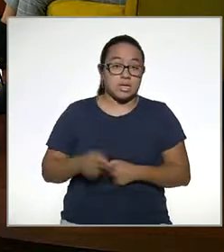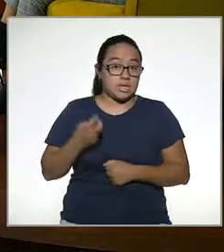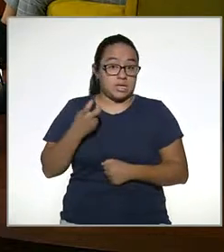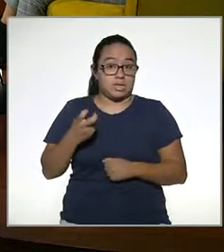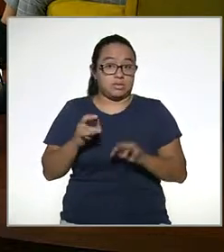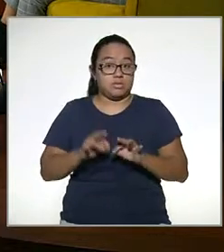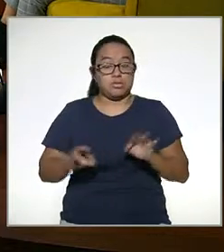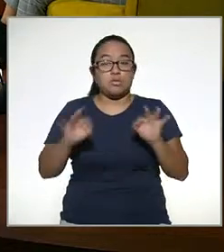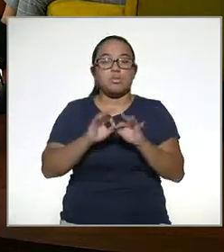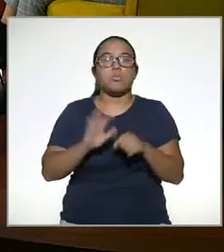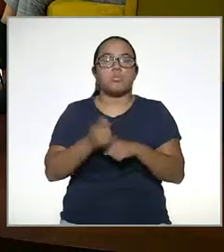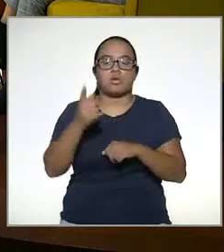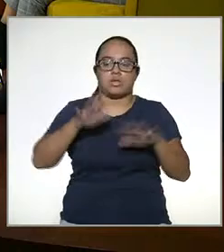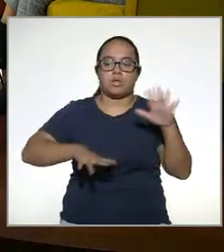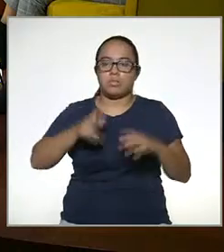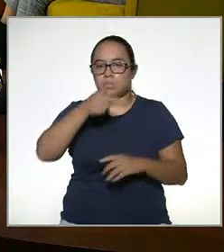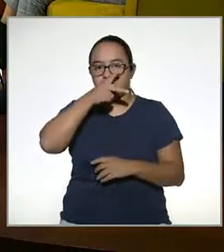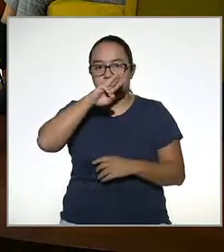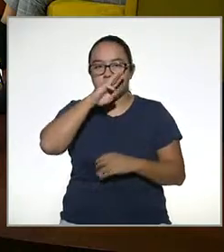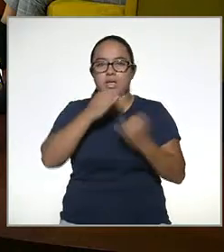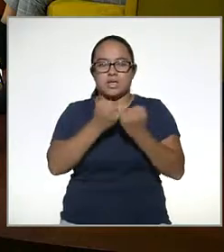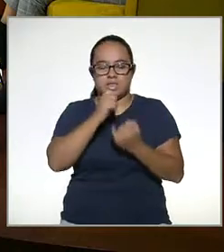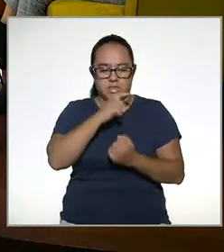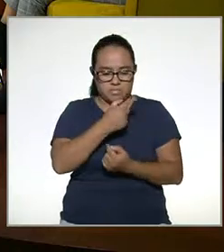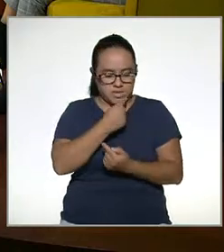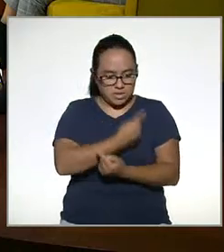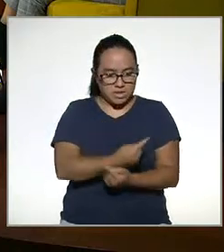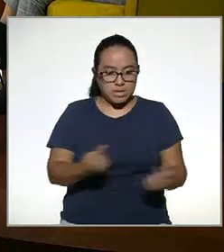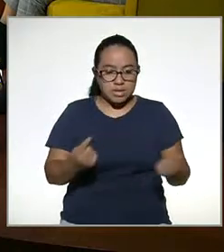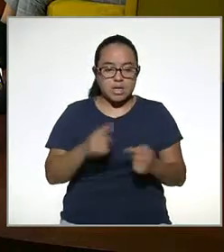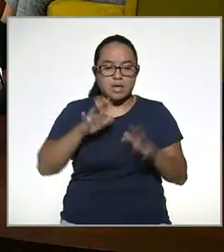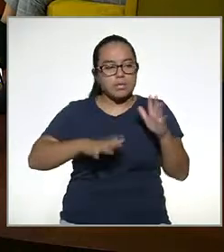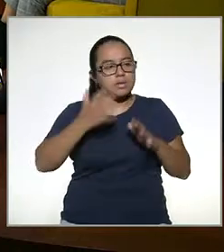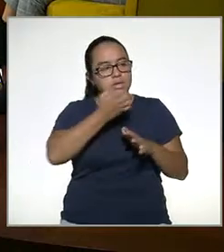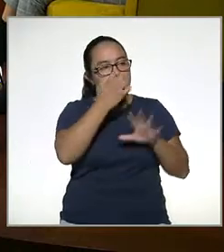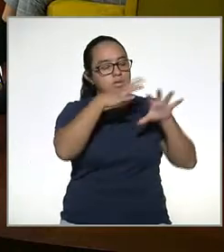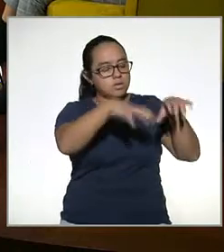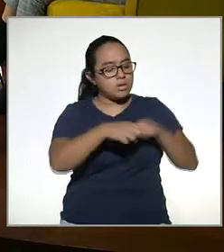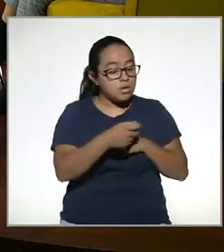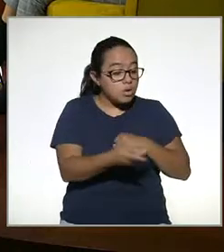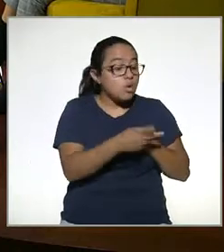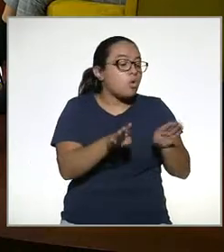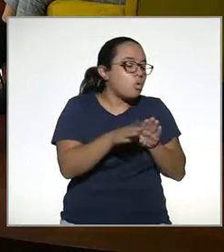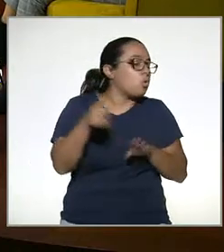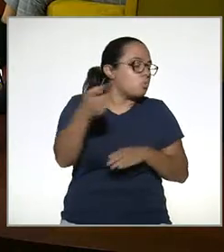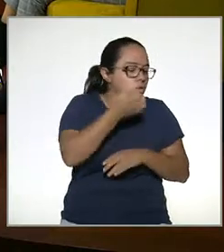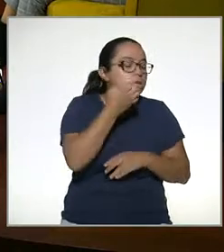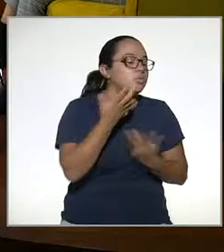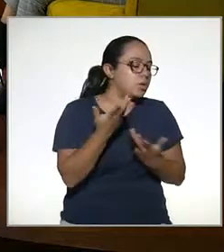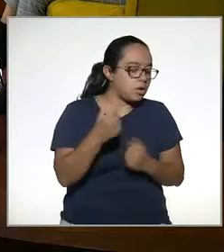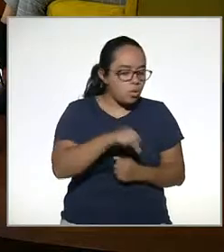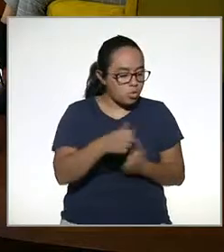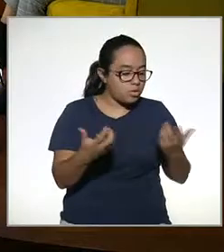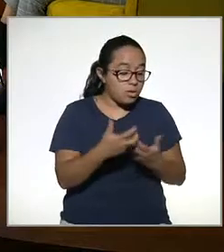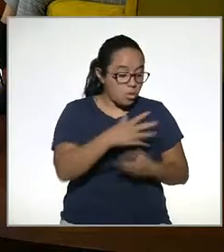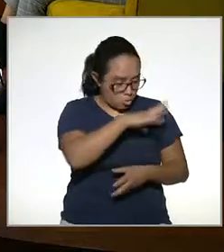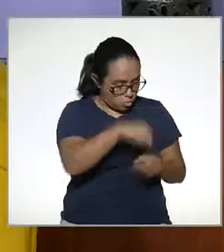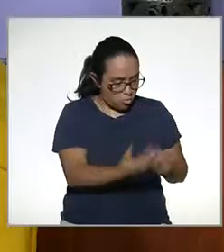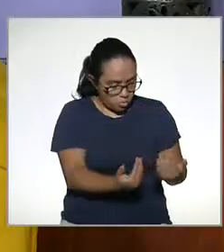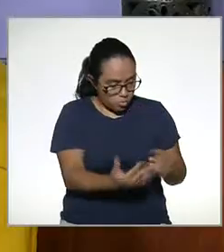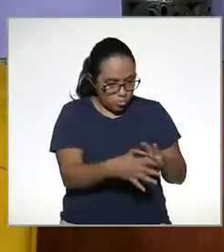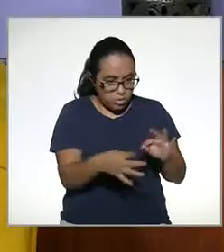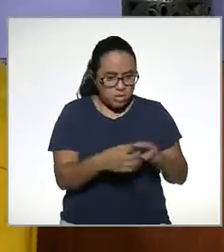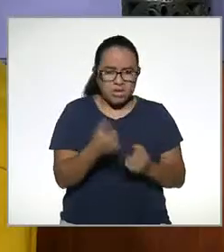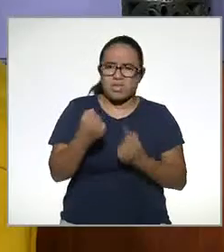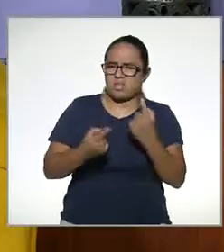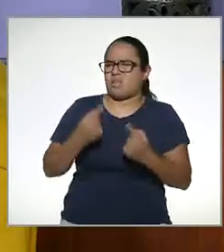importante porque muchas veces los papás, incluso con los niños pequeños, ¿no? Llegan por ellos a la escuela y lo primero que les cuente, ¿cómo te fue en la escuela? ¿Qué hiciste hoy? Y quieren que les cuenten todo el día, ¿no? Y